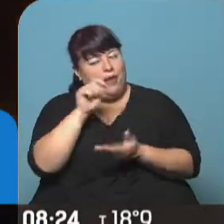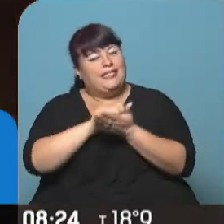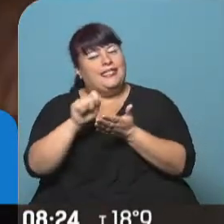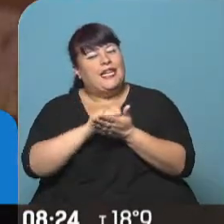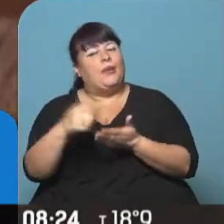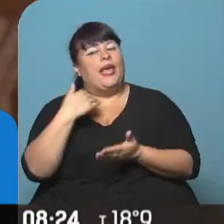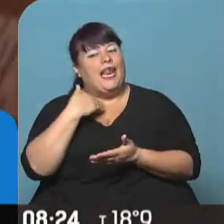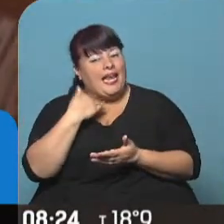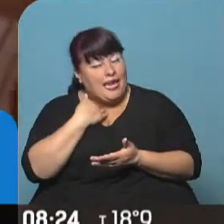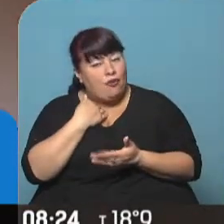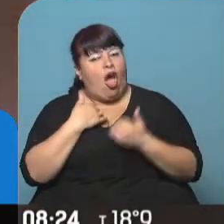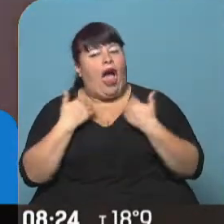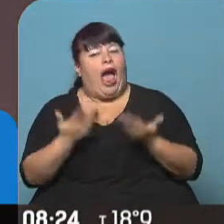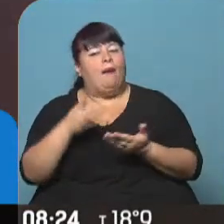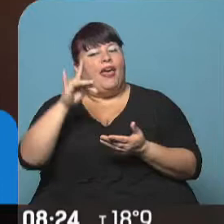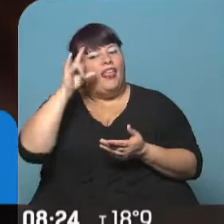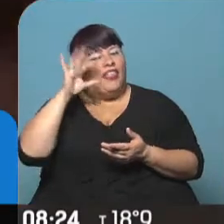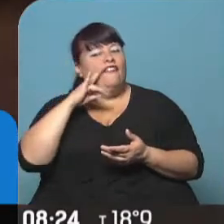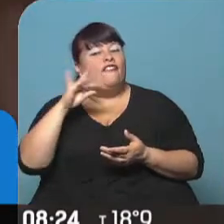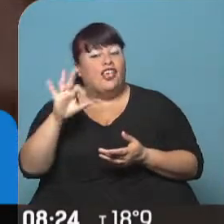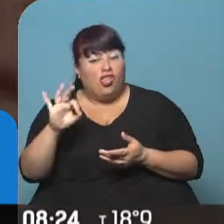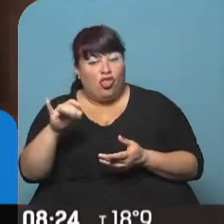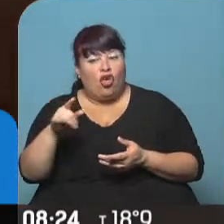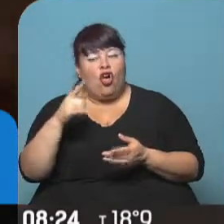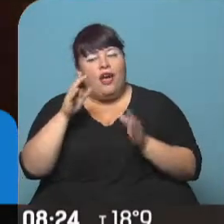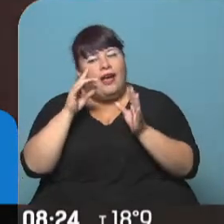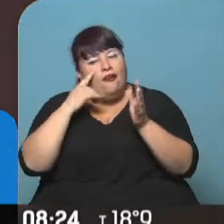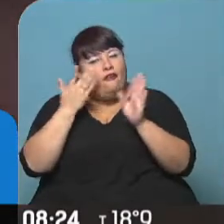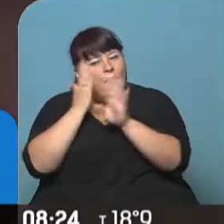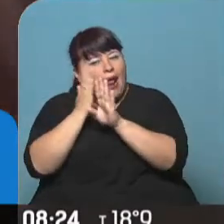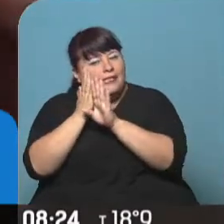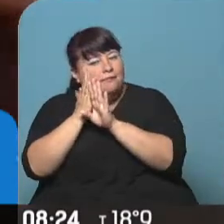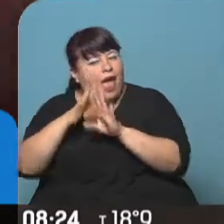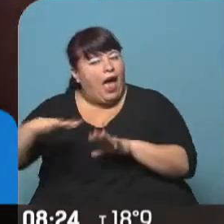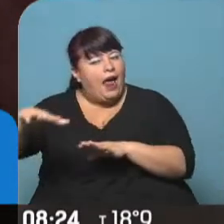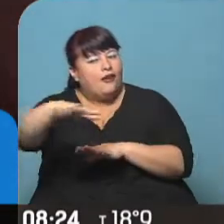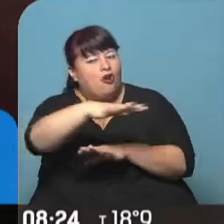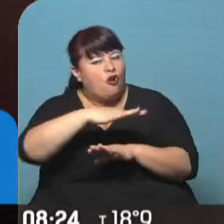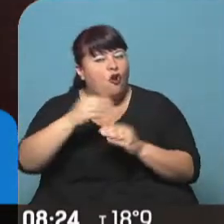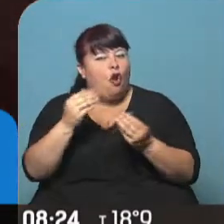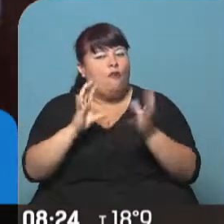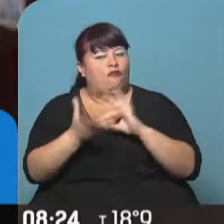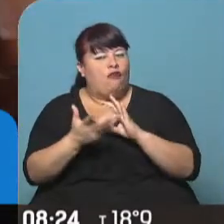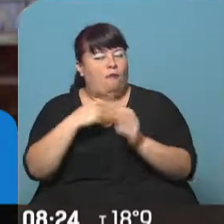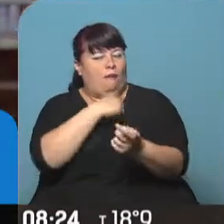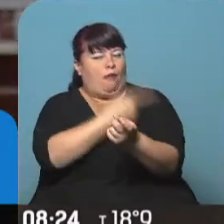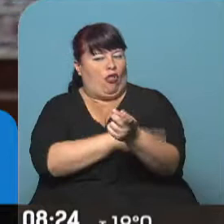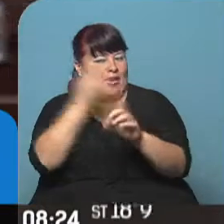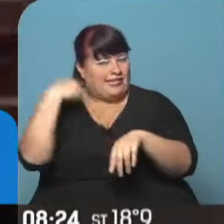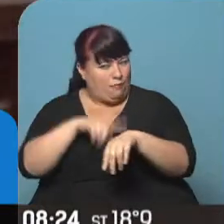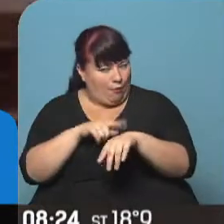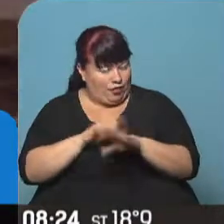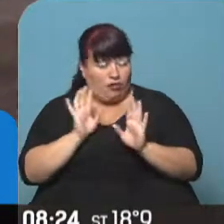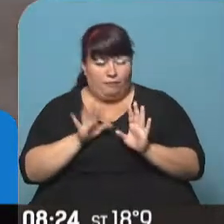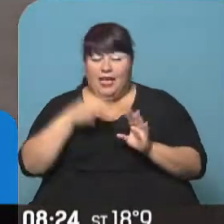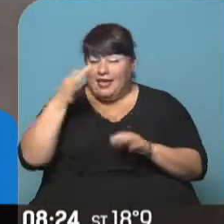un libro usando a De Vido como la mirilla para espiar un poco cómo se cocinaba el poder entonces. Lo